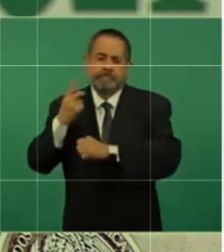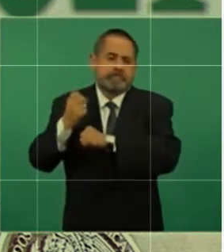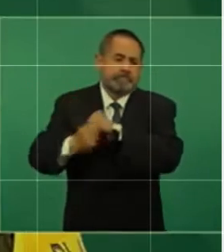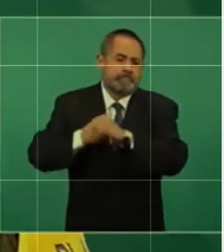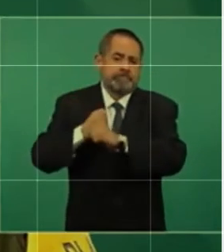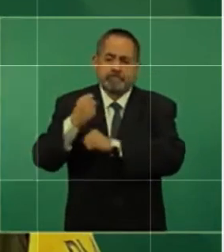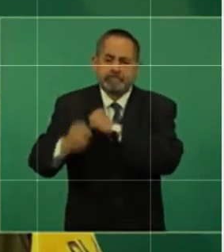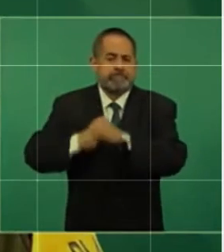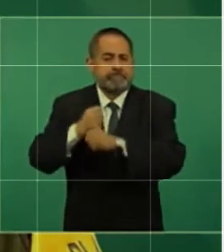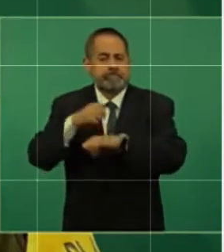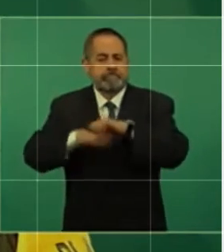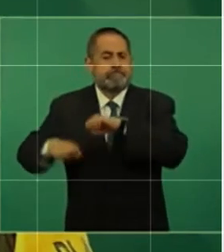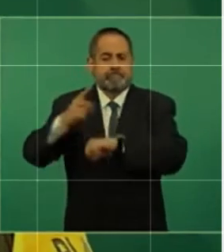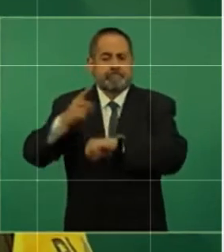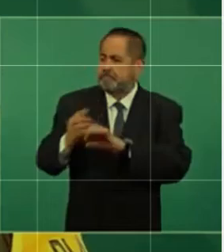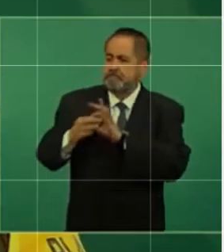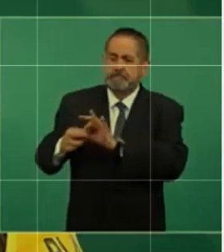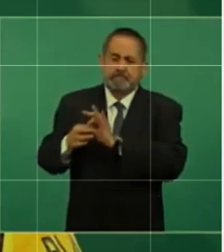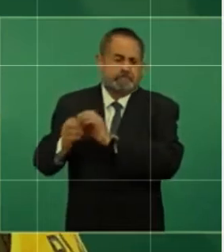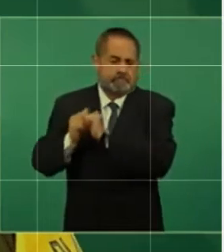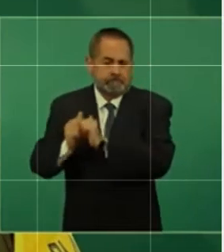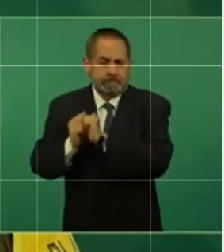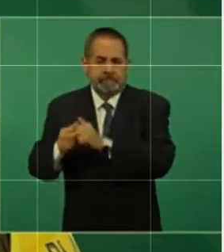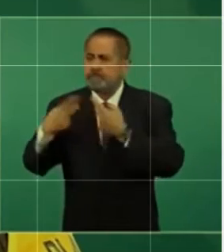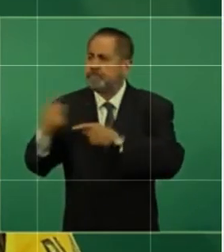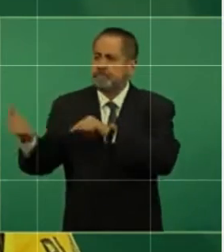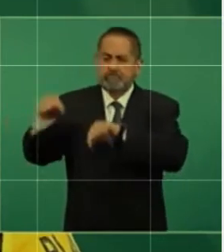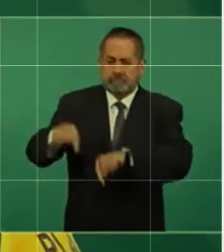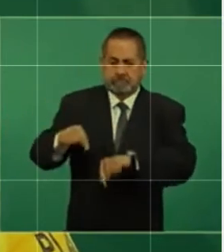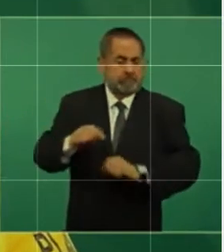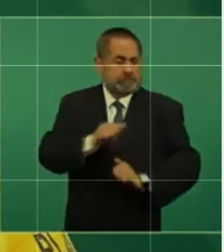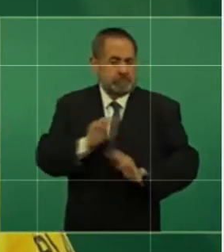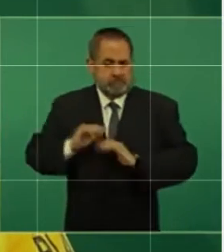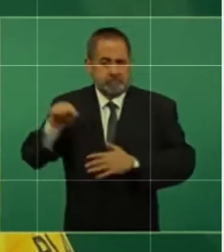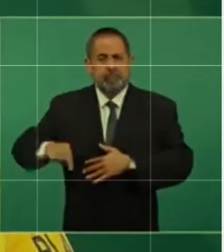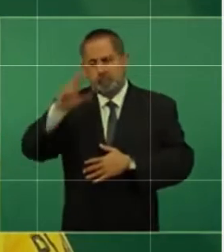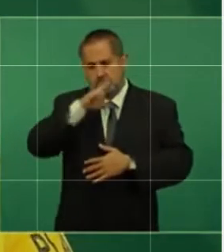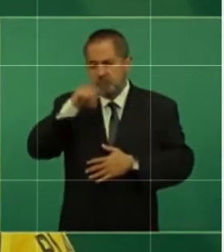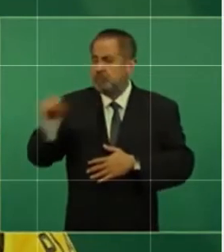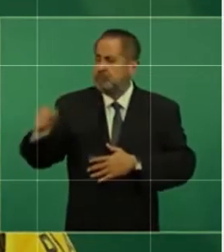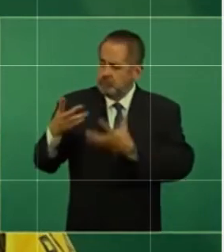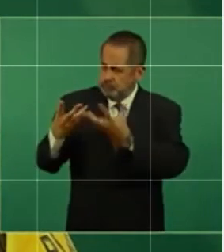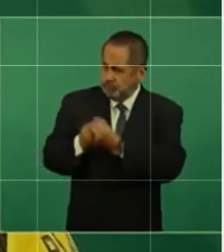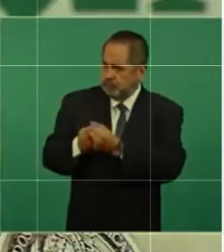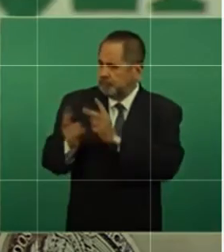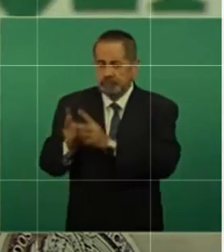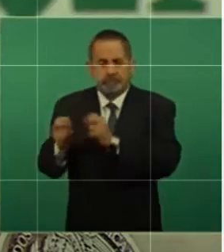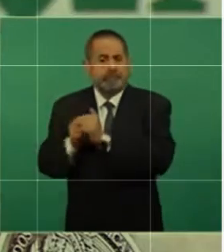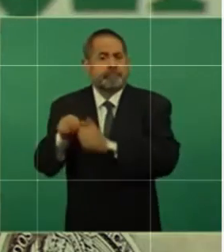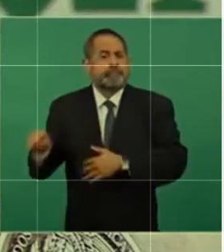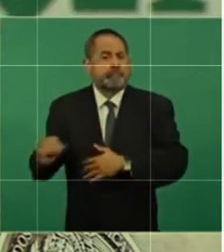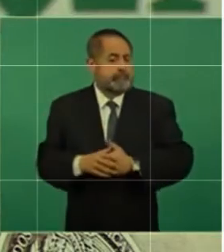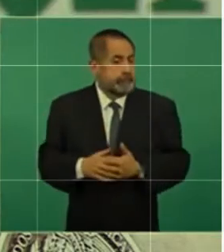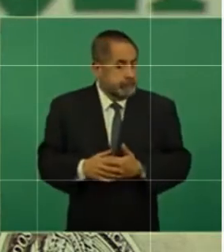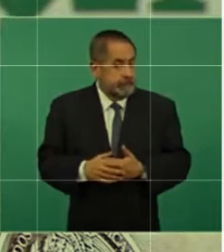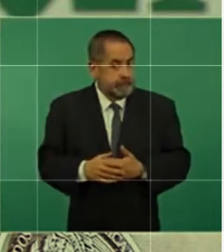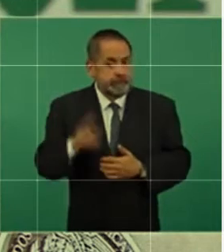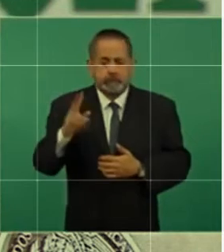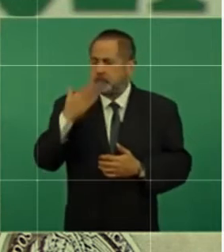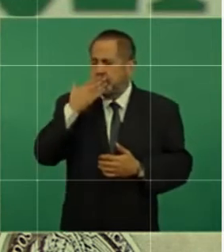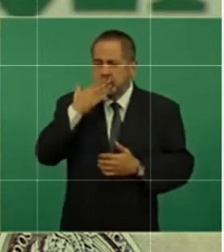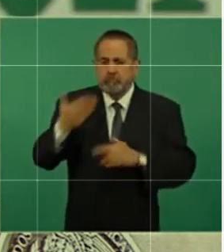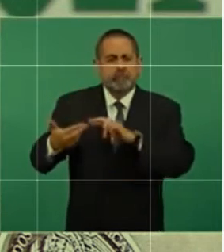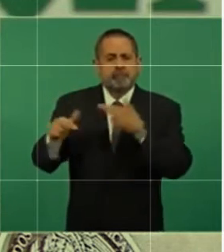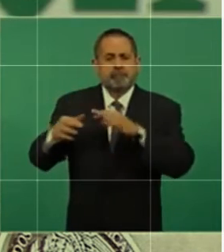con la agregaduría, con la presencia de personal militar ruso aquí en México, con los cuales se tiene una